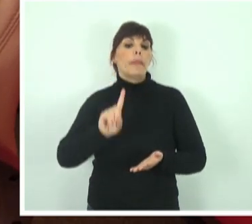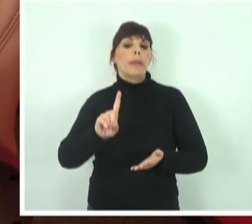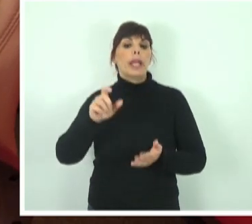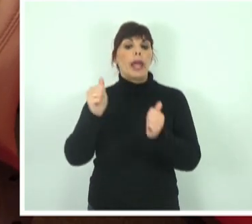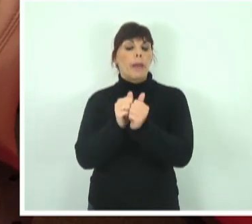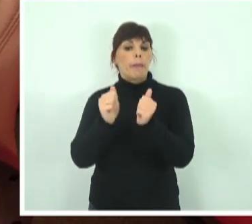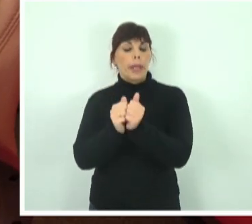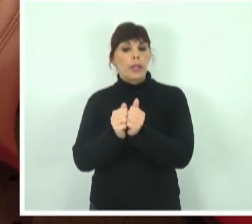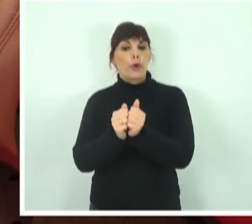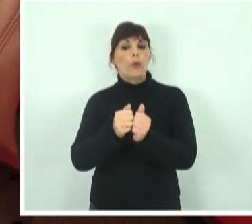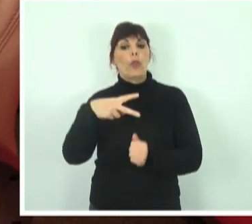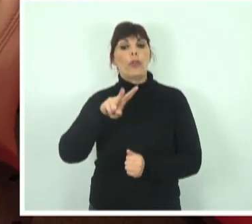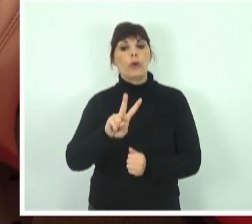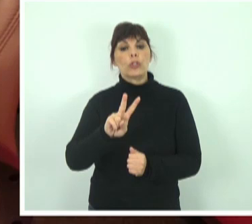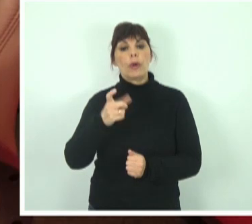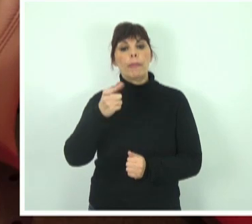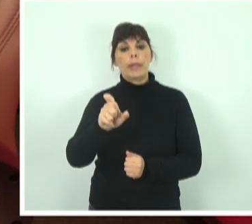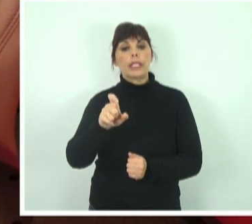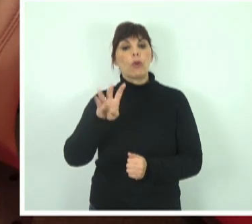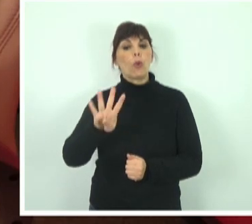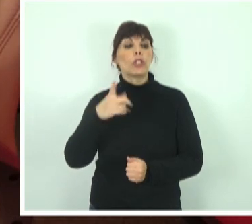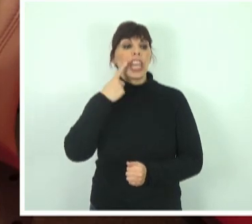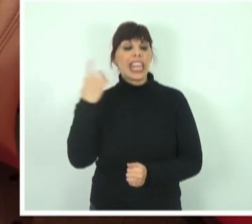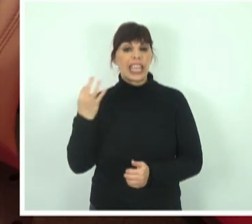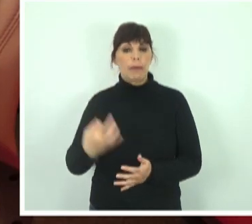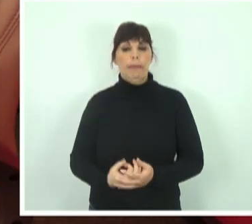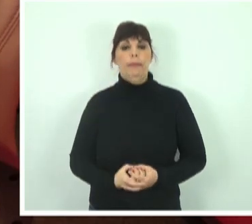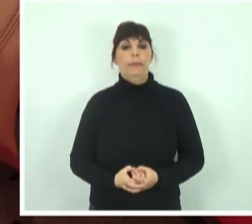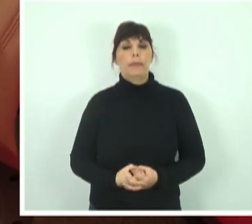Pedro, capítulo 2, versículo 4, oye lo que dice aquí.